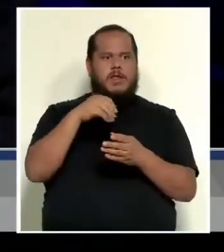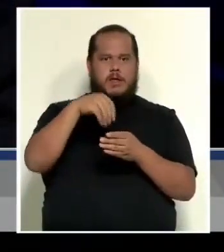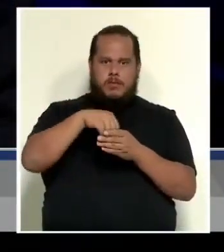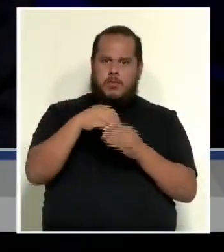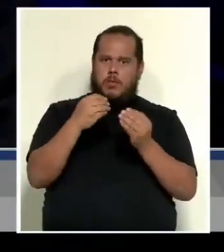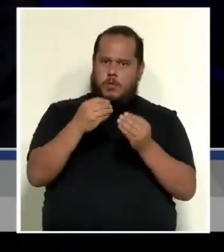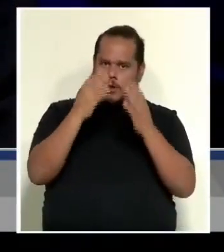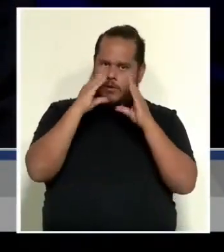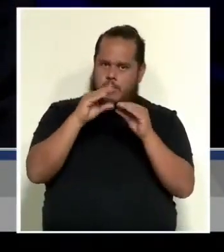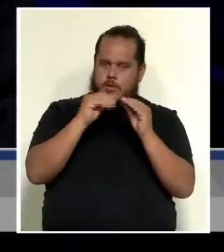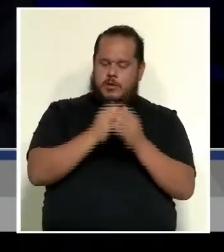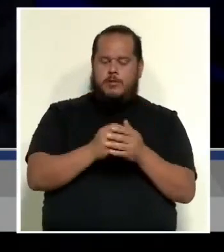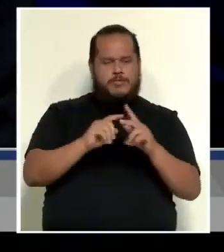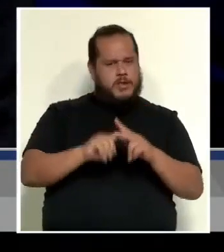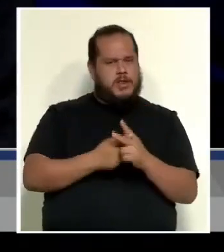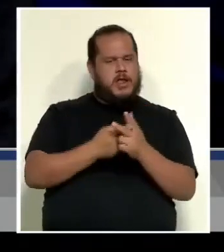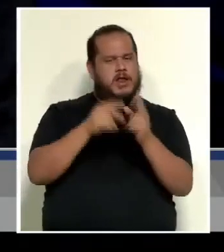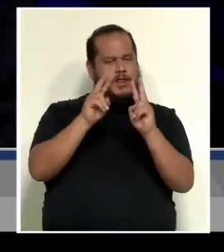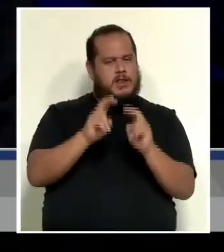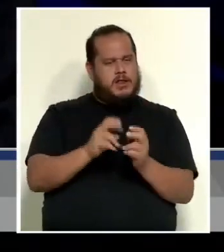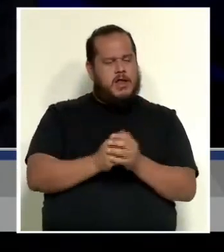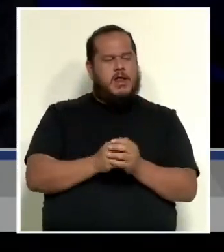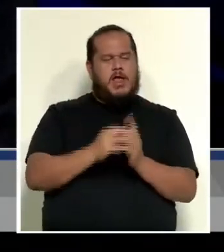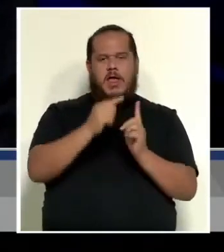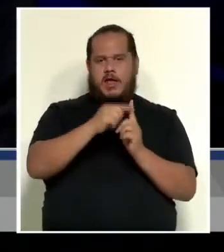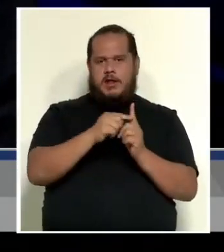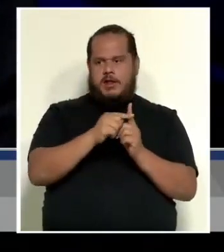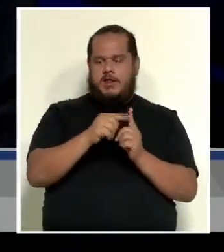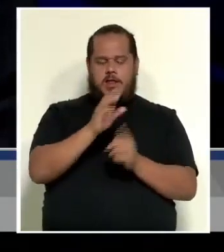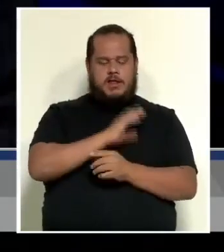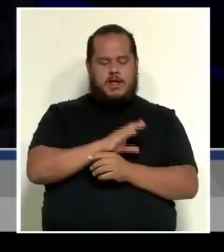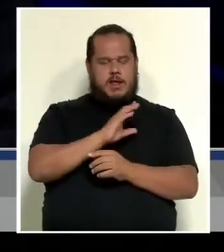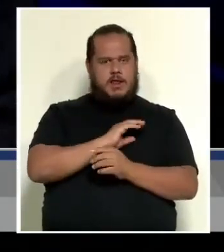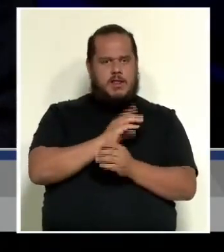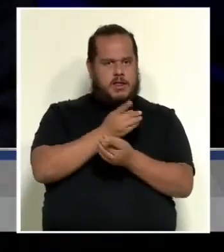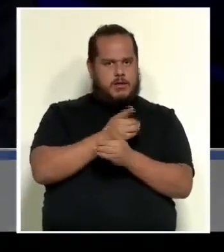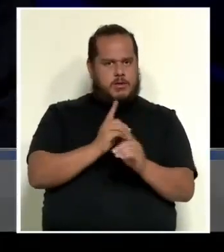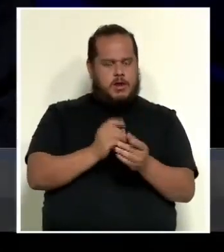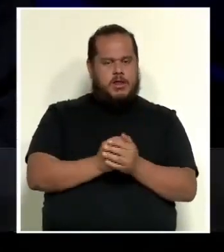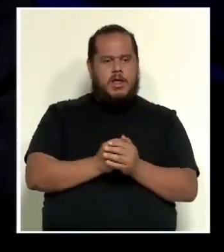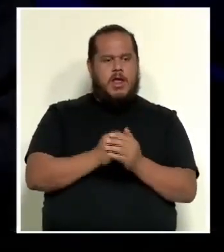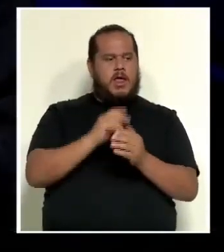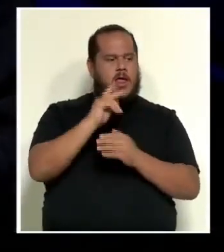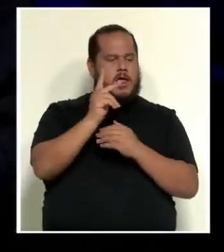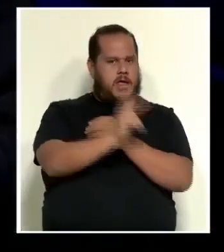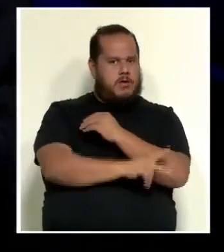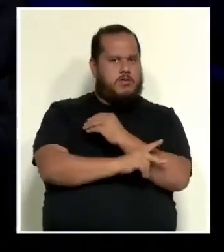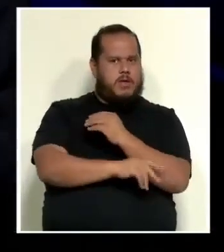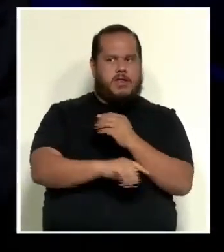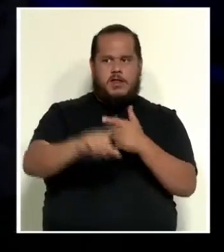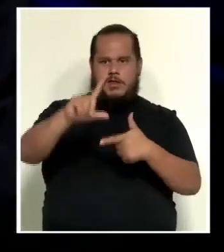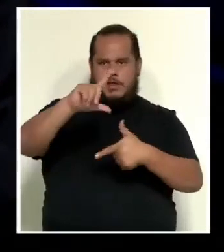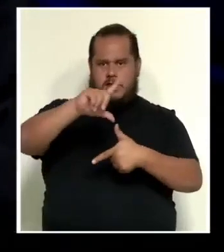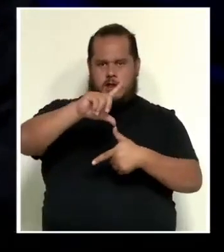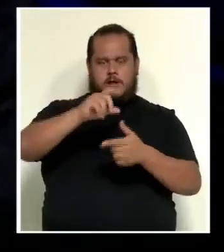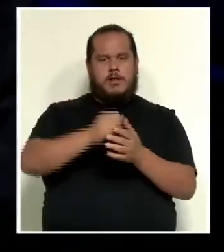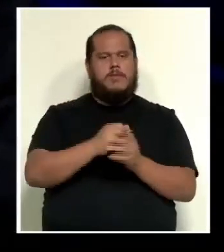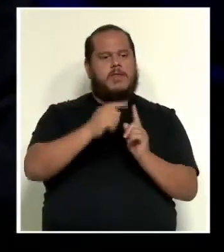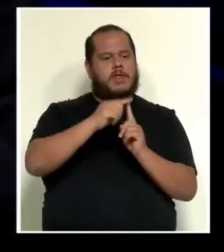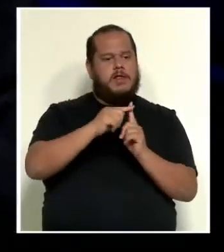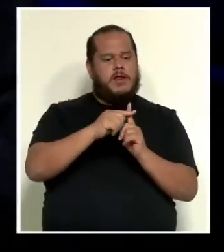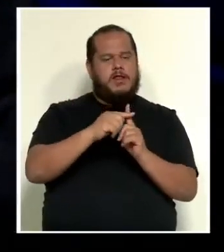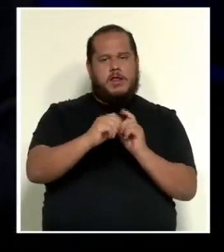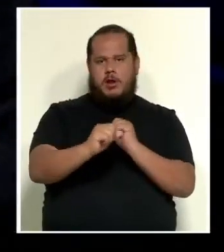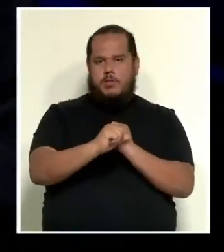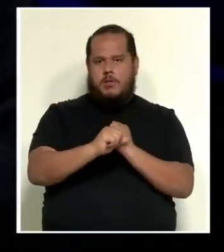Vamos a iniciar analizando el índice de calidad democrática en los países de Latinoamérica. Ese índice lo publicó hace